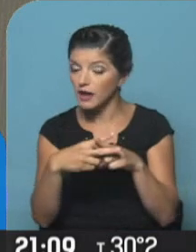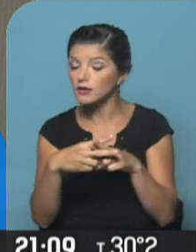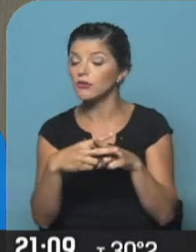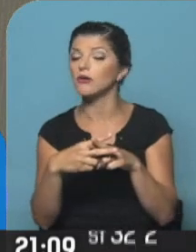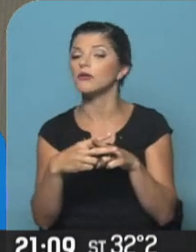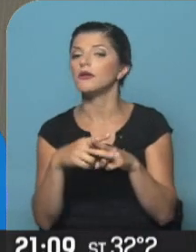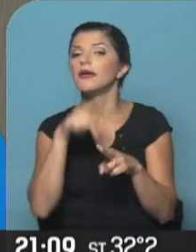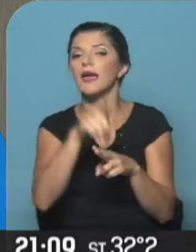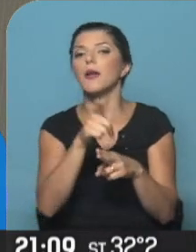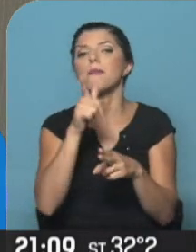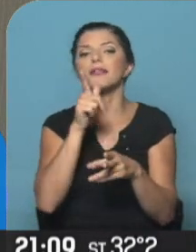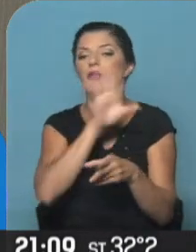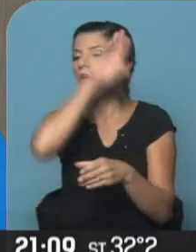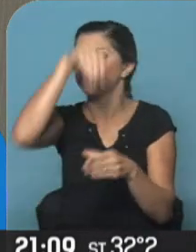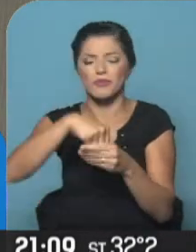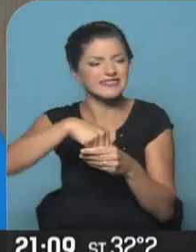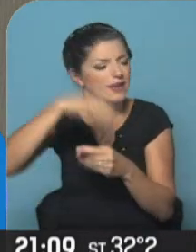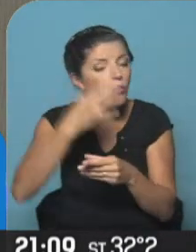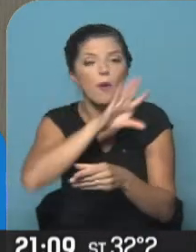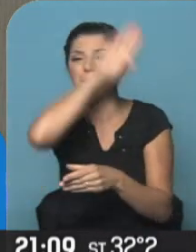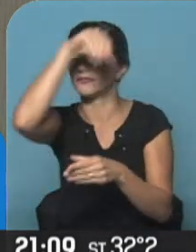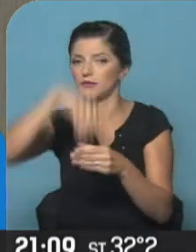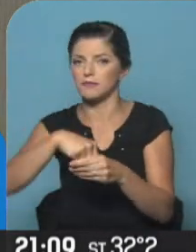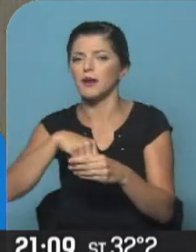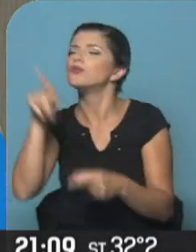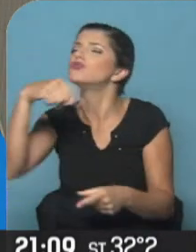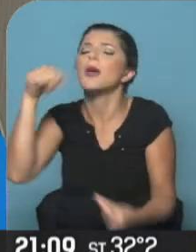partícipe necesario. ¿Quiénes creen ustedes que fue el asesino